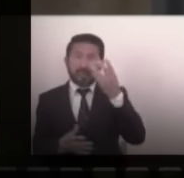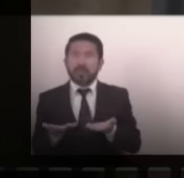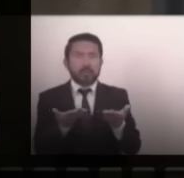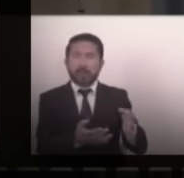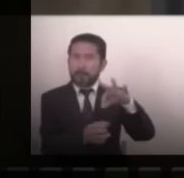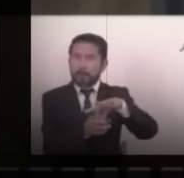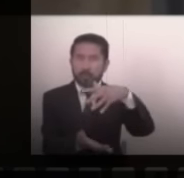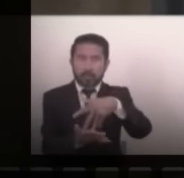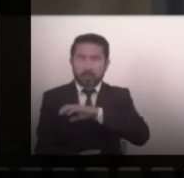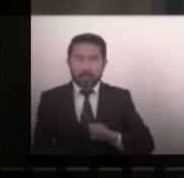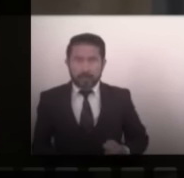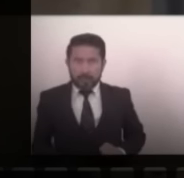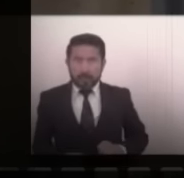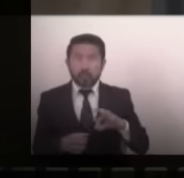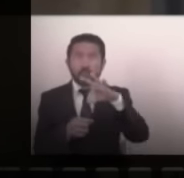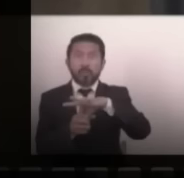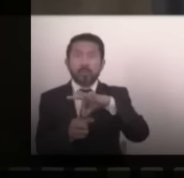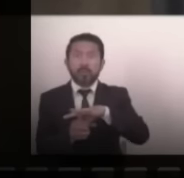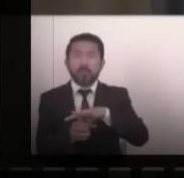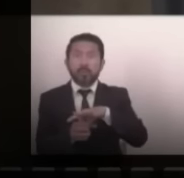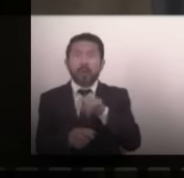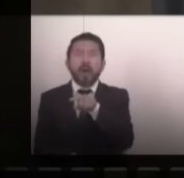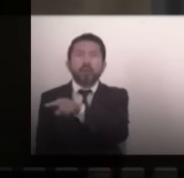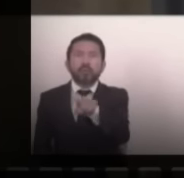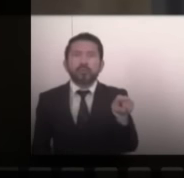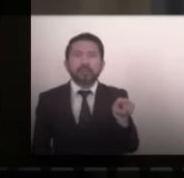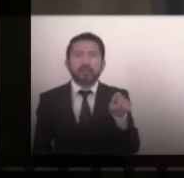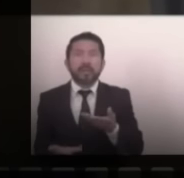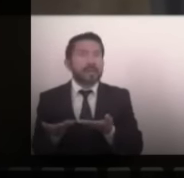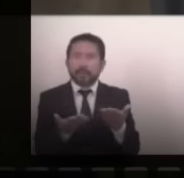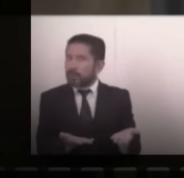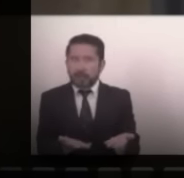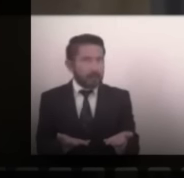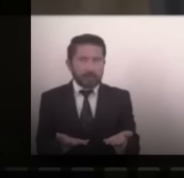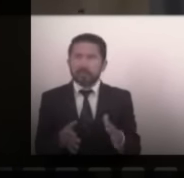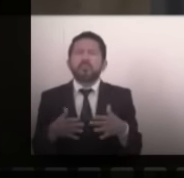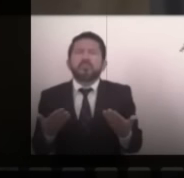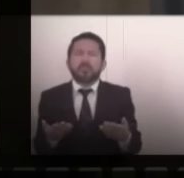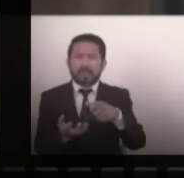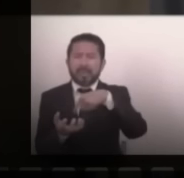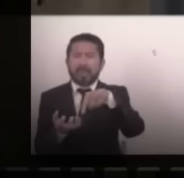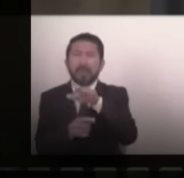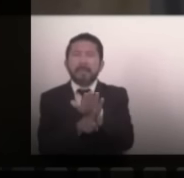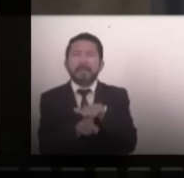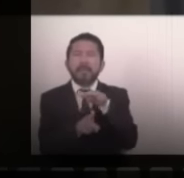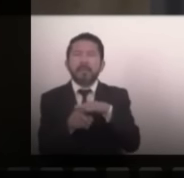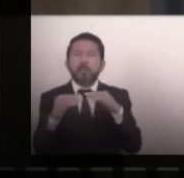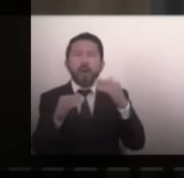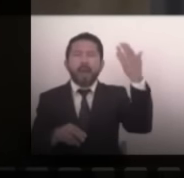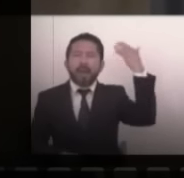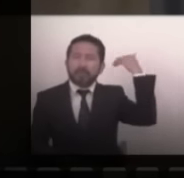población salvadoreña es un voto que le están negando a usted Por qué Porque siguen defendiendo ese